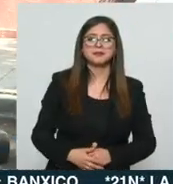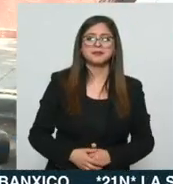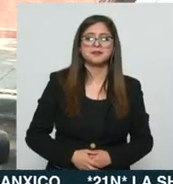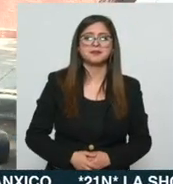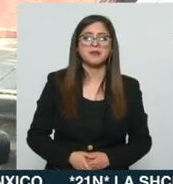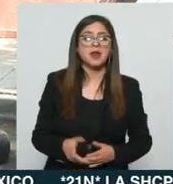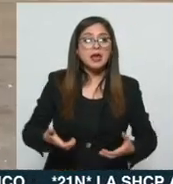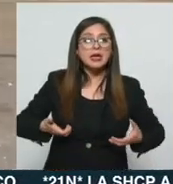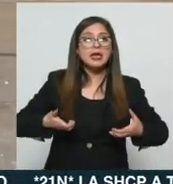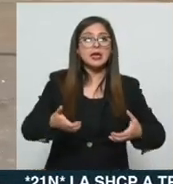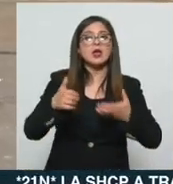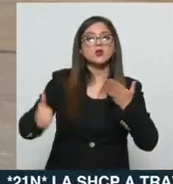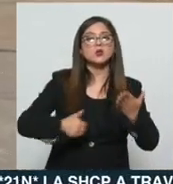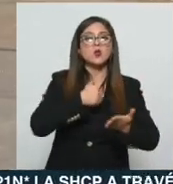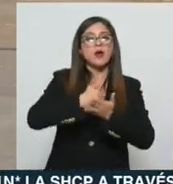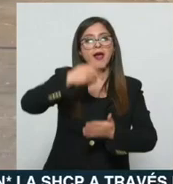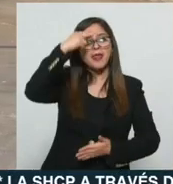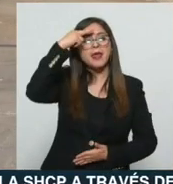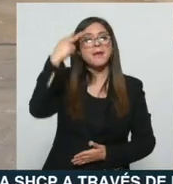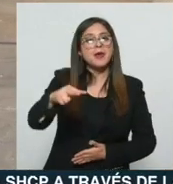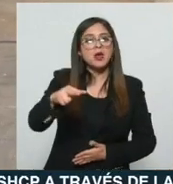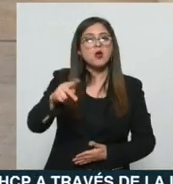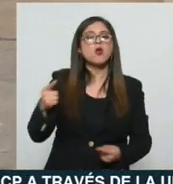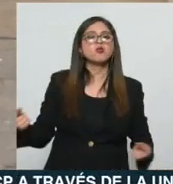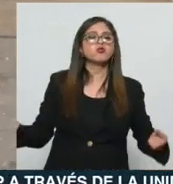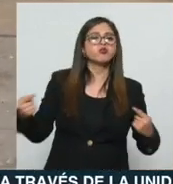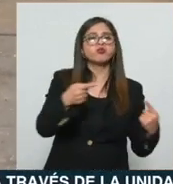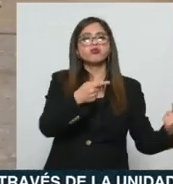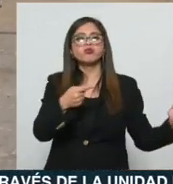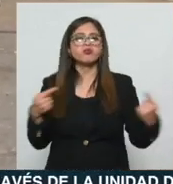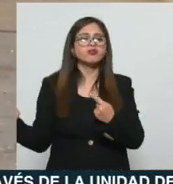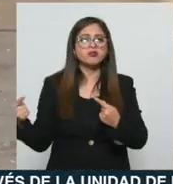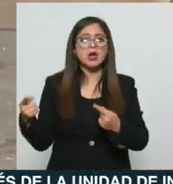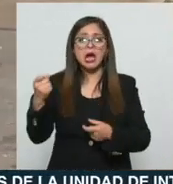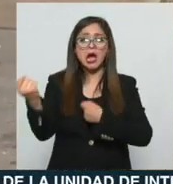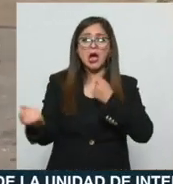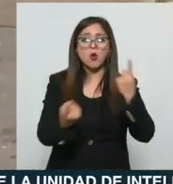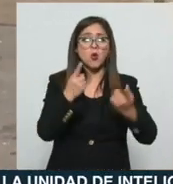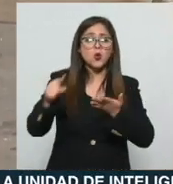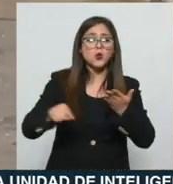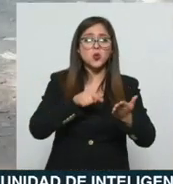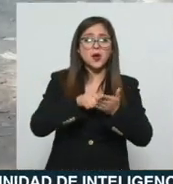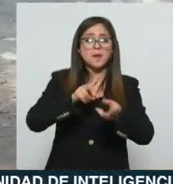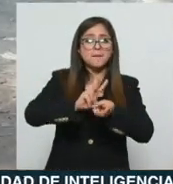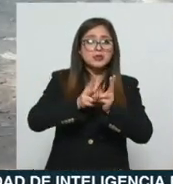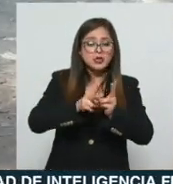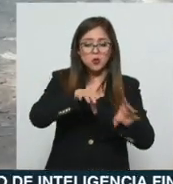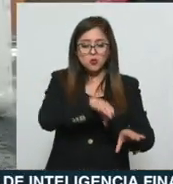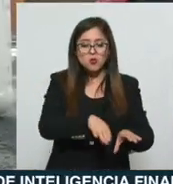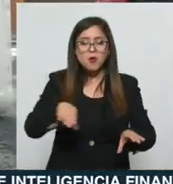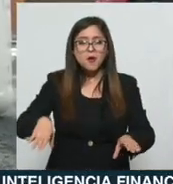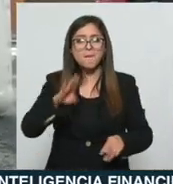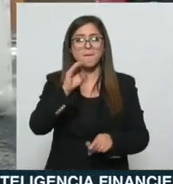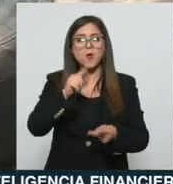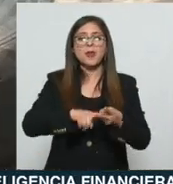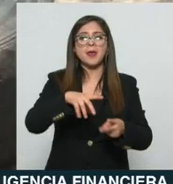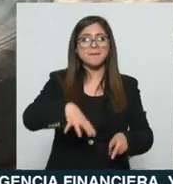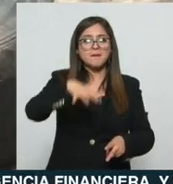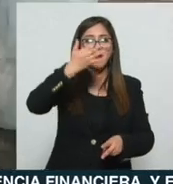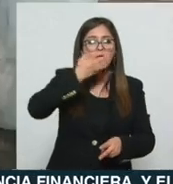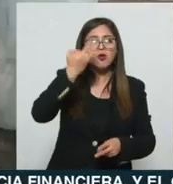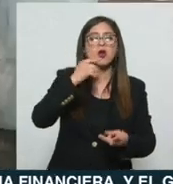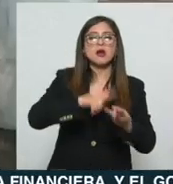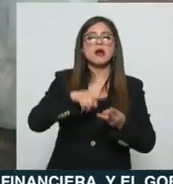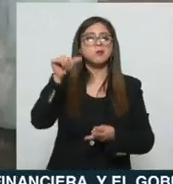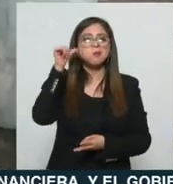Las calles de la Ciudad de México están en disputa. En varias zonas vecinos colocan botes, macetas, botellas,